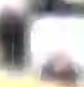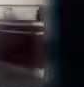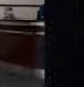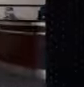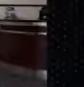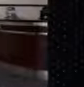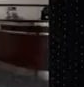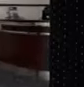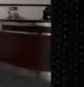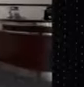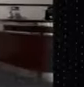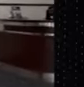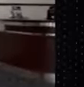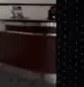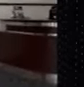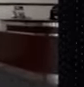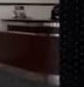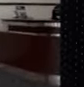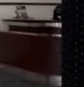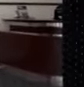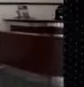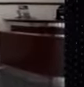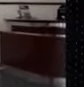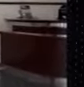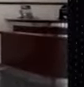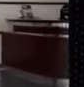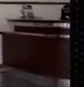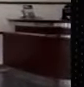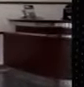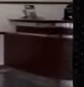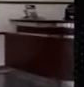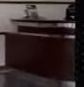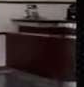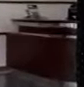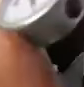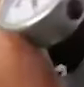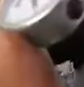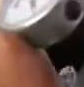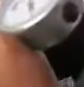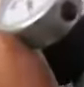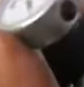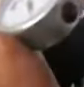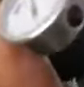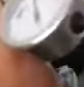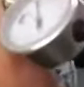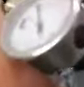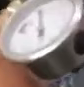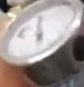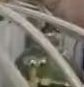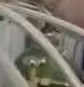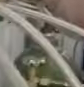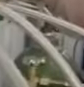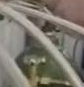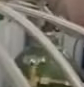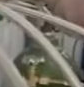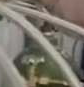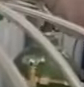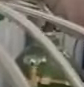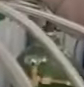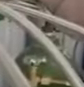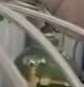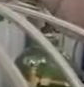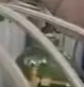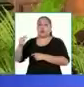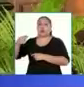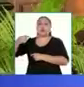que realiza usted en representación de la iglesia y de toda la sociedad civil. Bueno, mire, debido a la